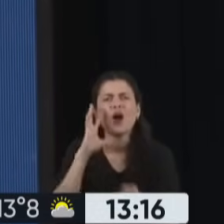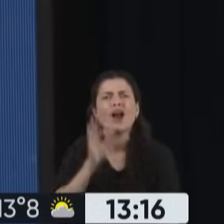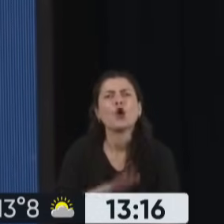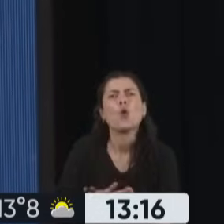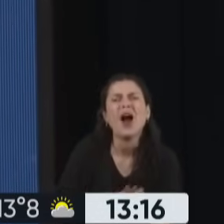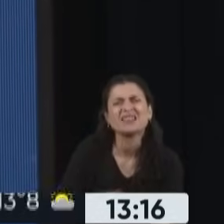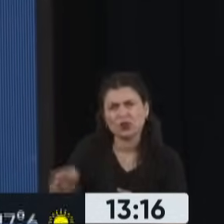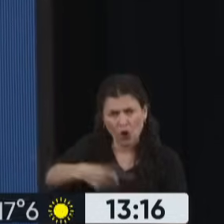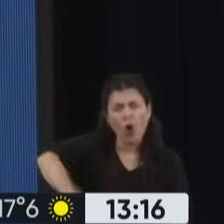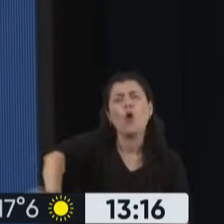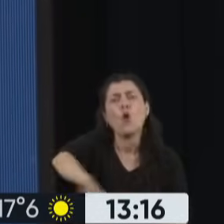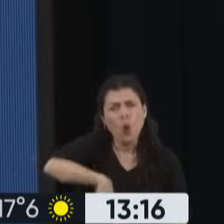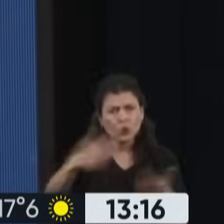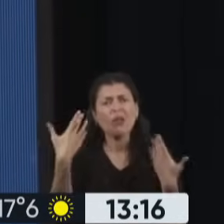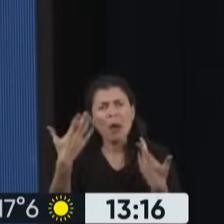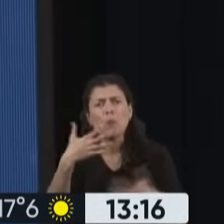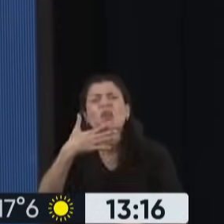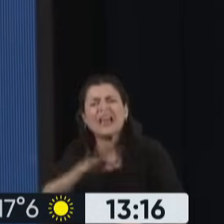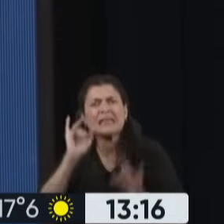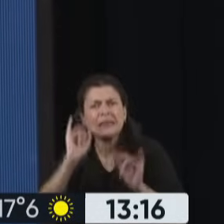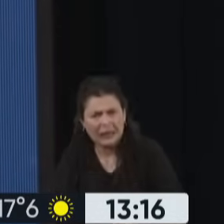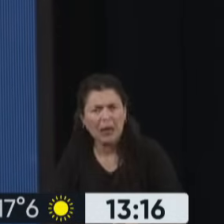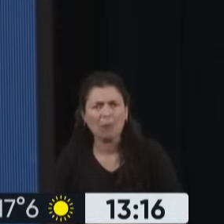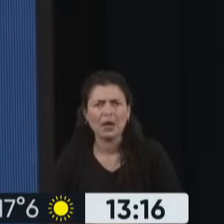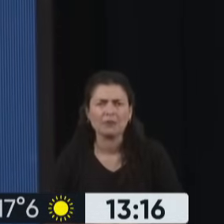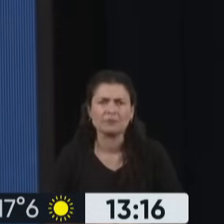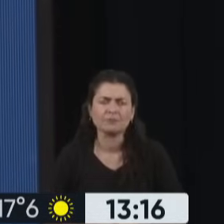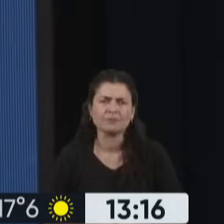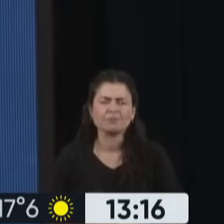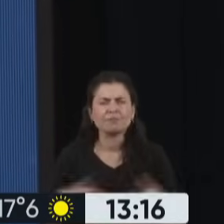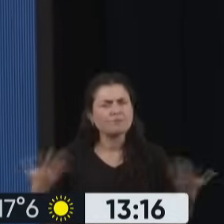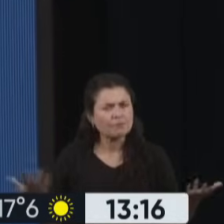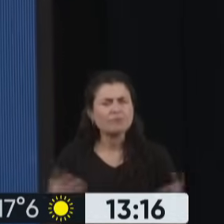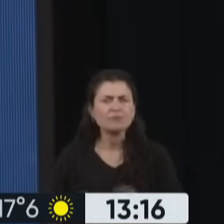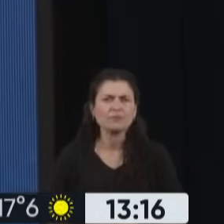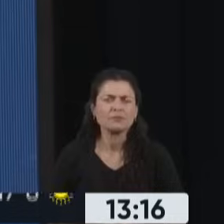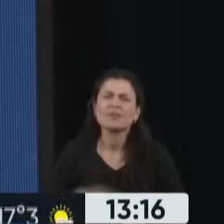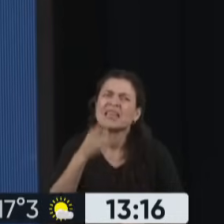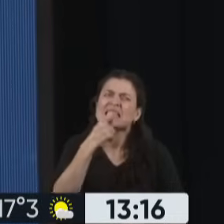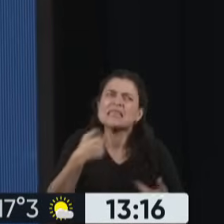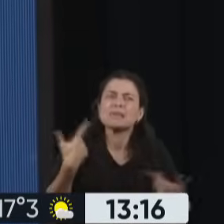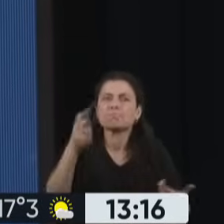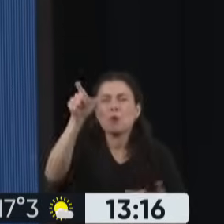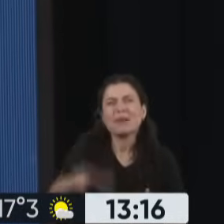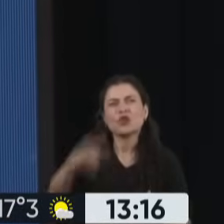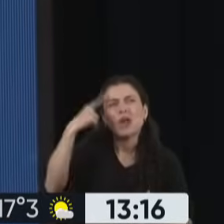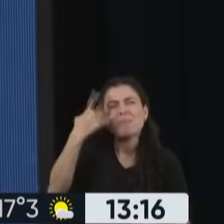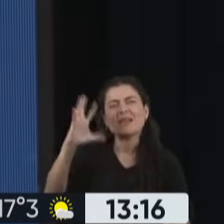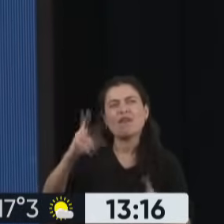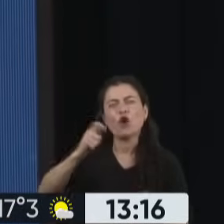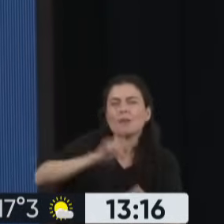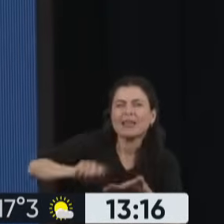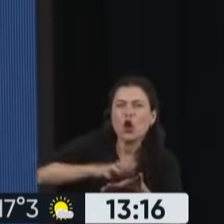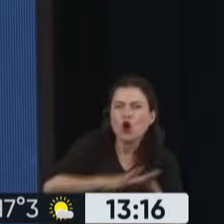que ustedes pueden acceder y los conocen. Pero si uno piensa en la teoría moderna